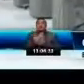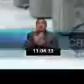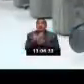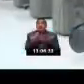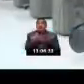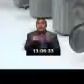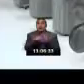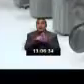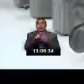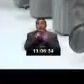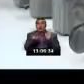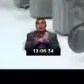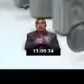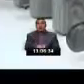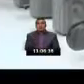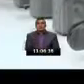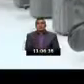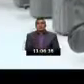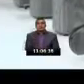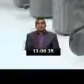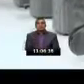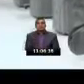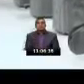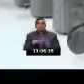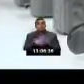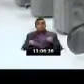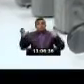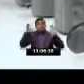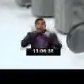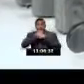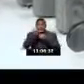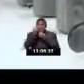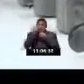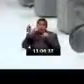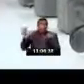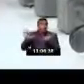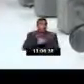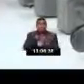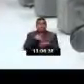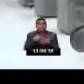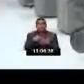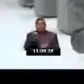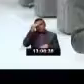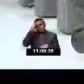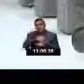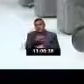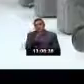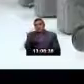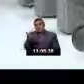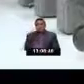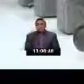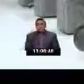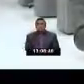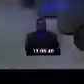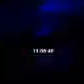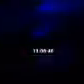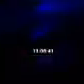acá, desde el EQ. Vamos con más información en el noticiero y obviamente en la noche ampliaremos toda esta información. Que tengan una excelente tarde.